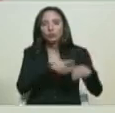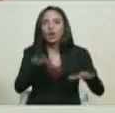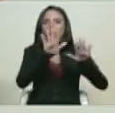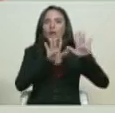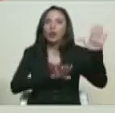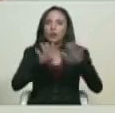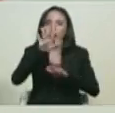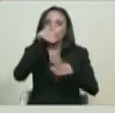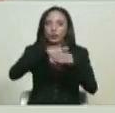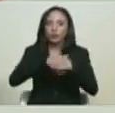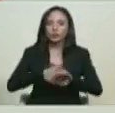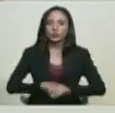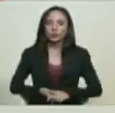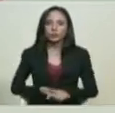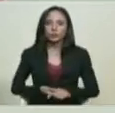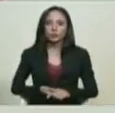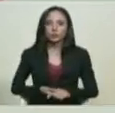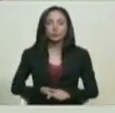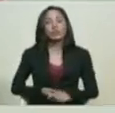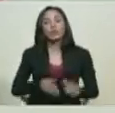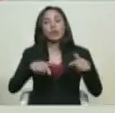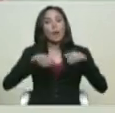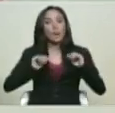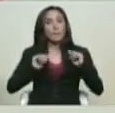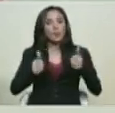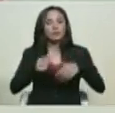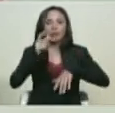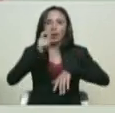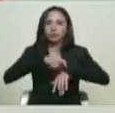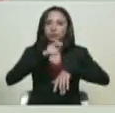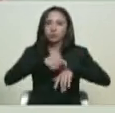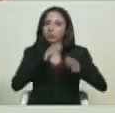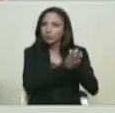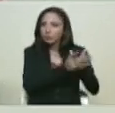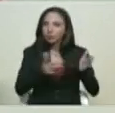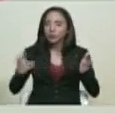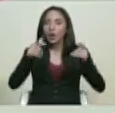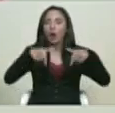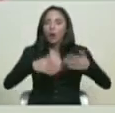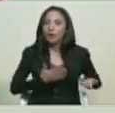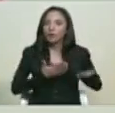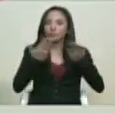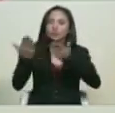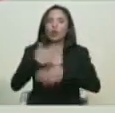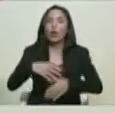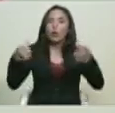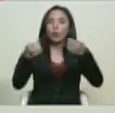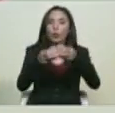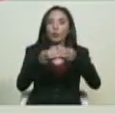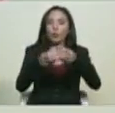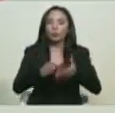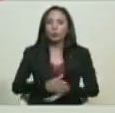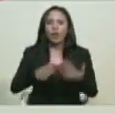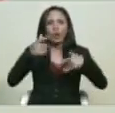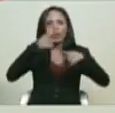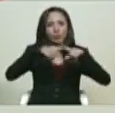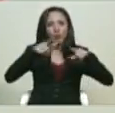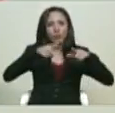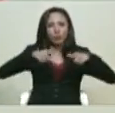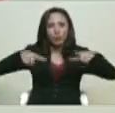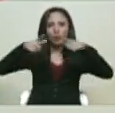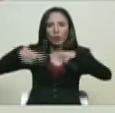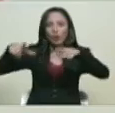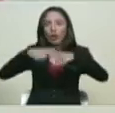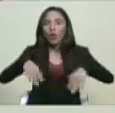34.614 votos. A partir de este momento se autoriza a las juntas regionales para